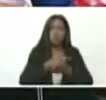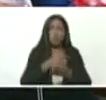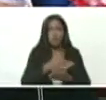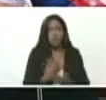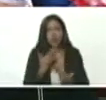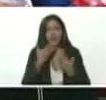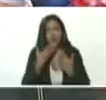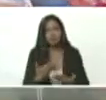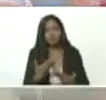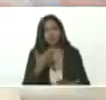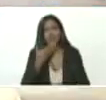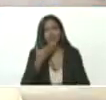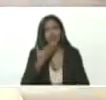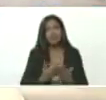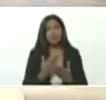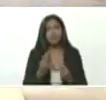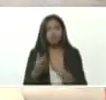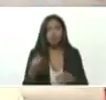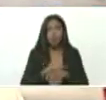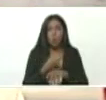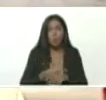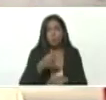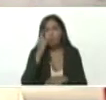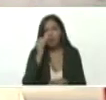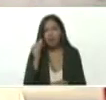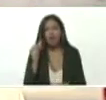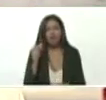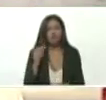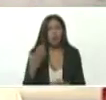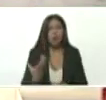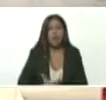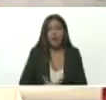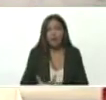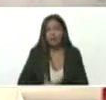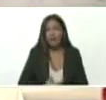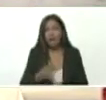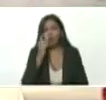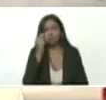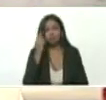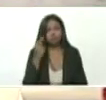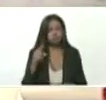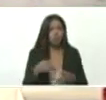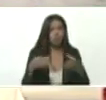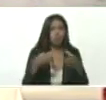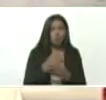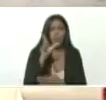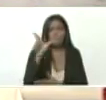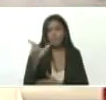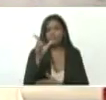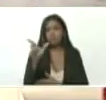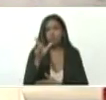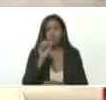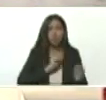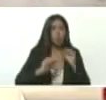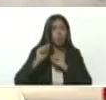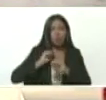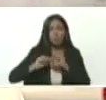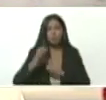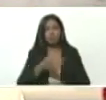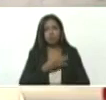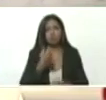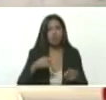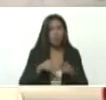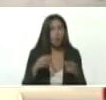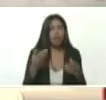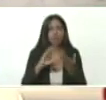agradecer muchísimo la participación de gobernadores, de alcaldes, del partido, de los movimientos sociales, de